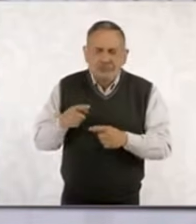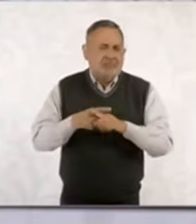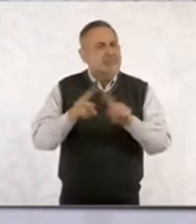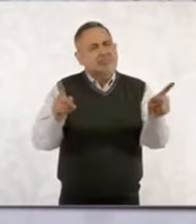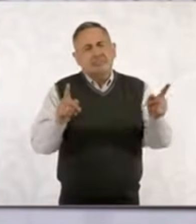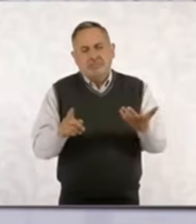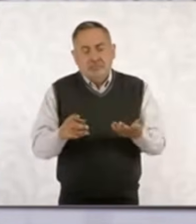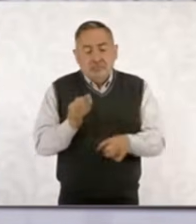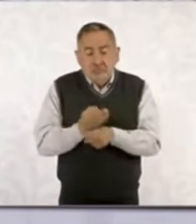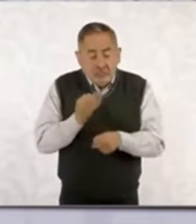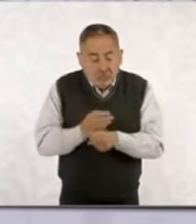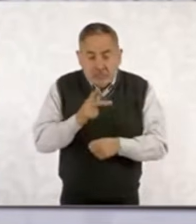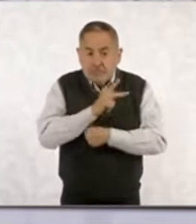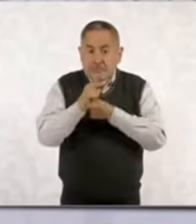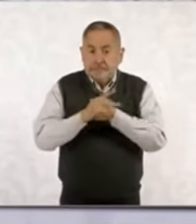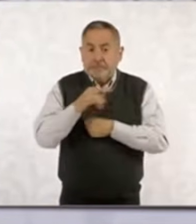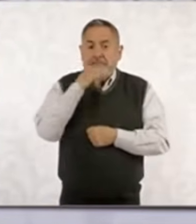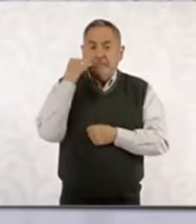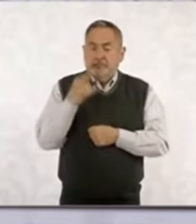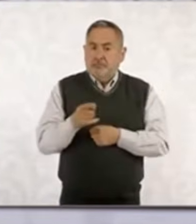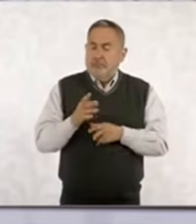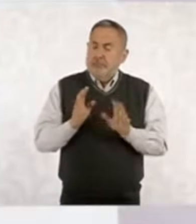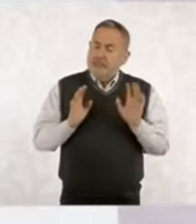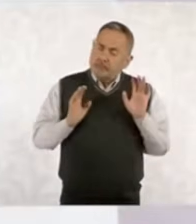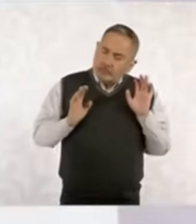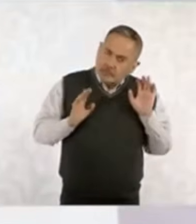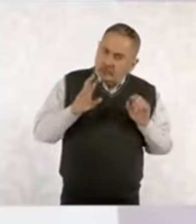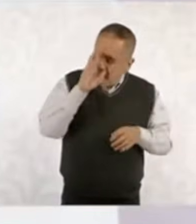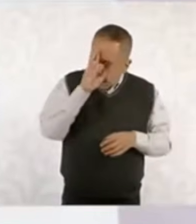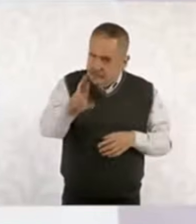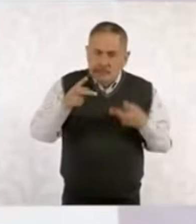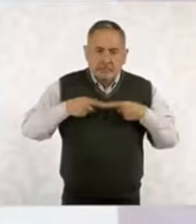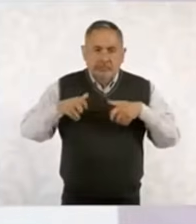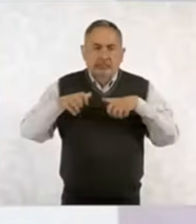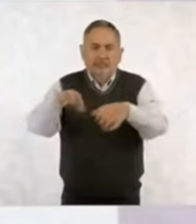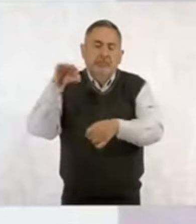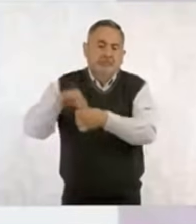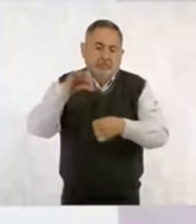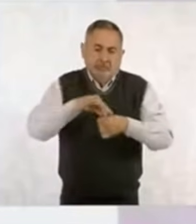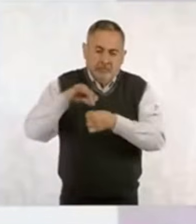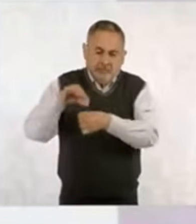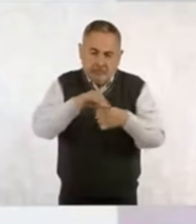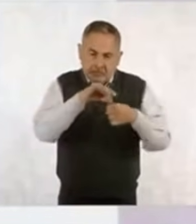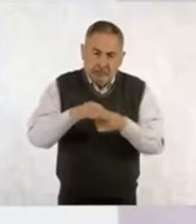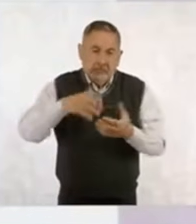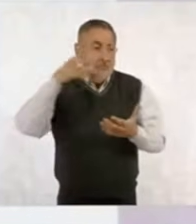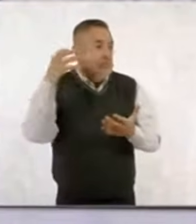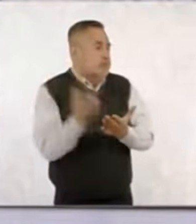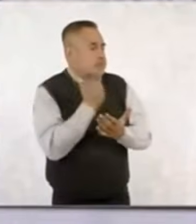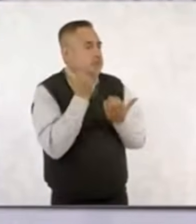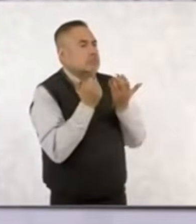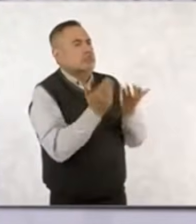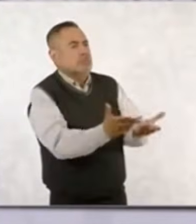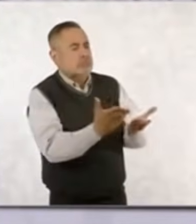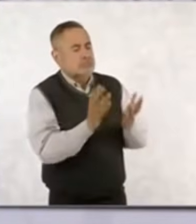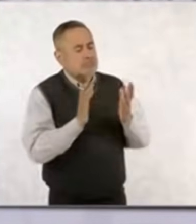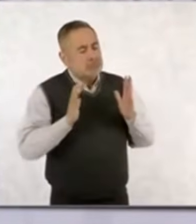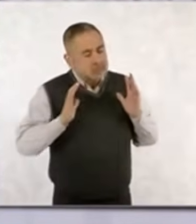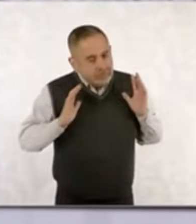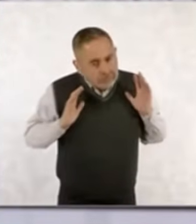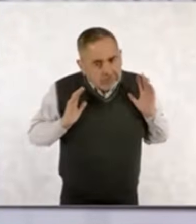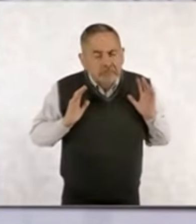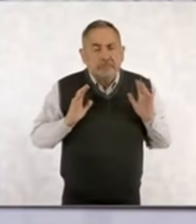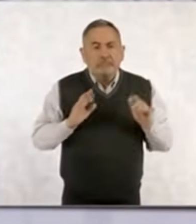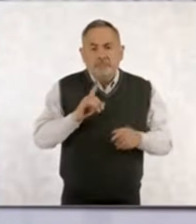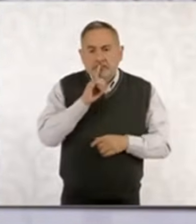el pueblo a una persona que piensa de esa manera. Y esperamos, evidentemente, que en Chile no se llegue.